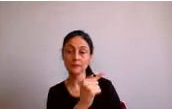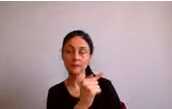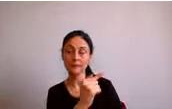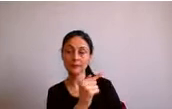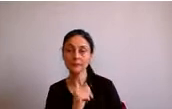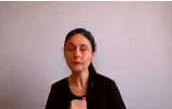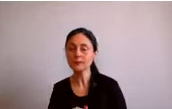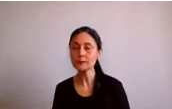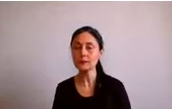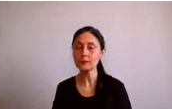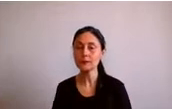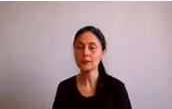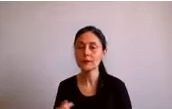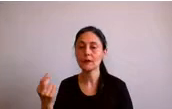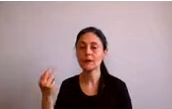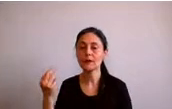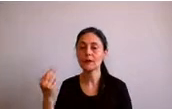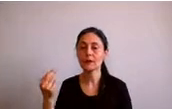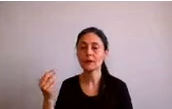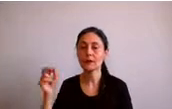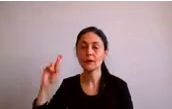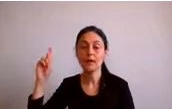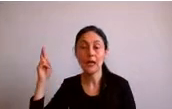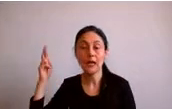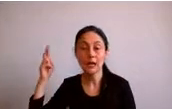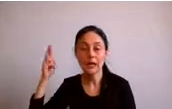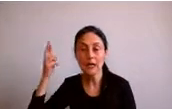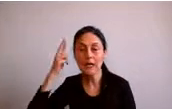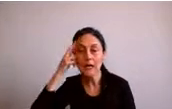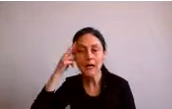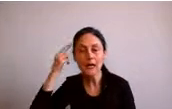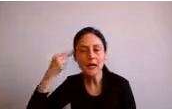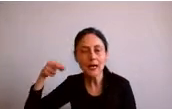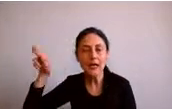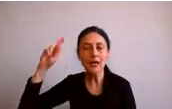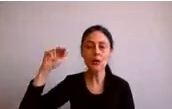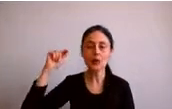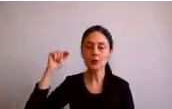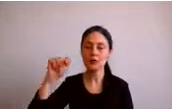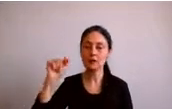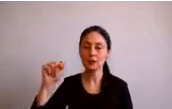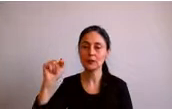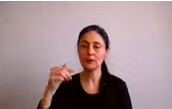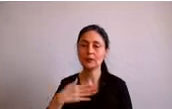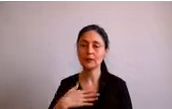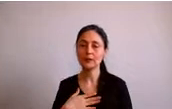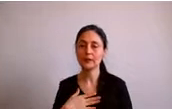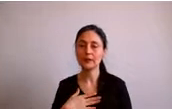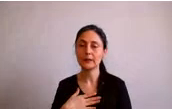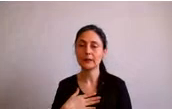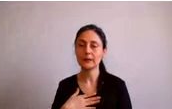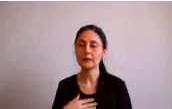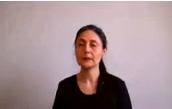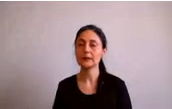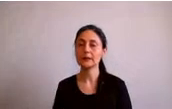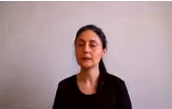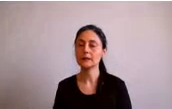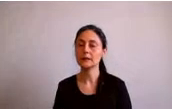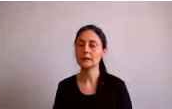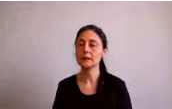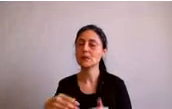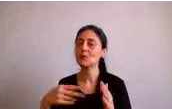de todo este reconocimiento que yo les mencionaba recién, y por eso quería finalizar con esto, existió una polémica hoy por hoy